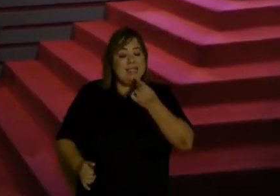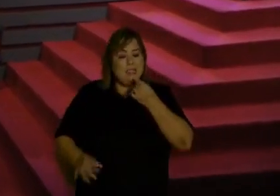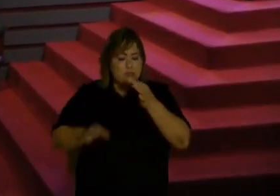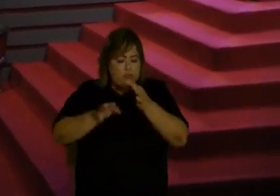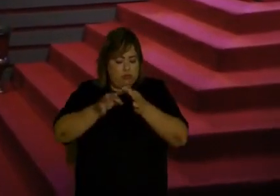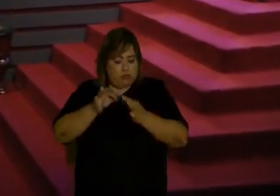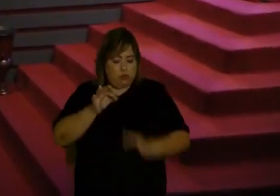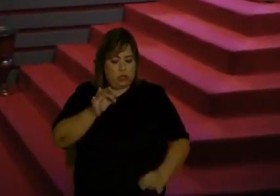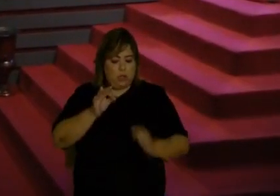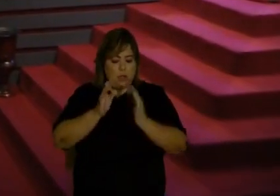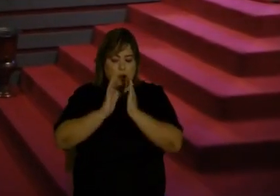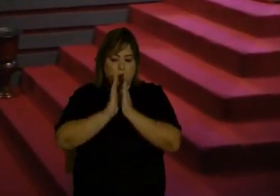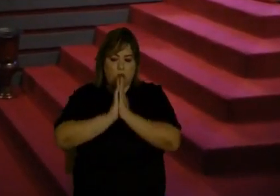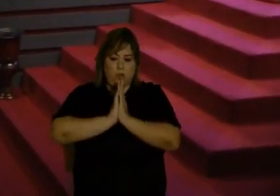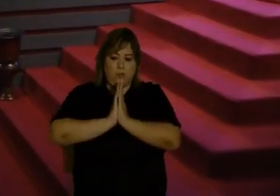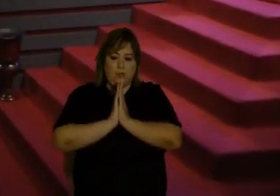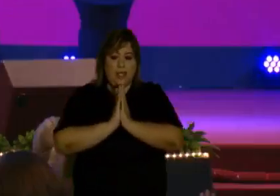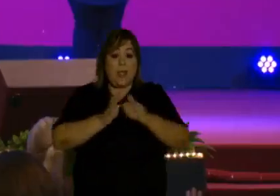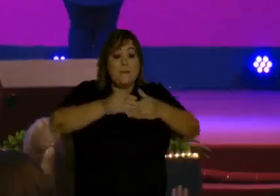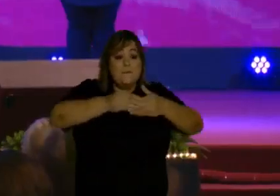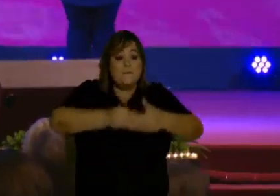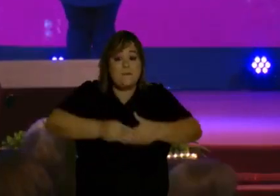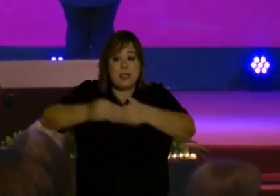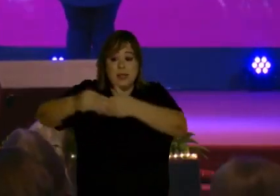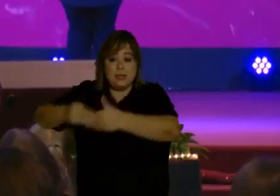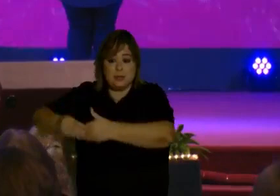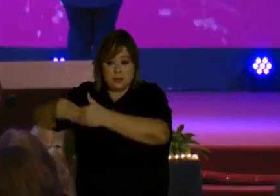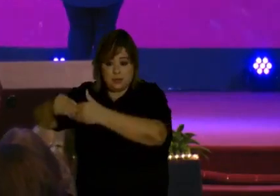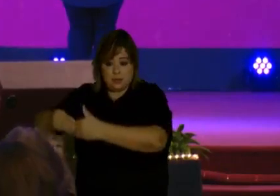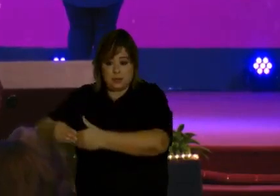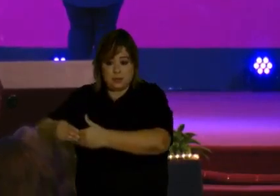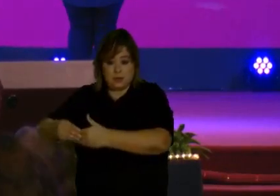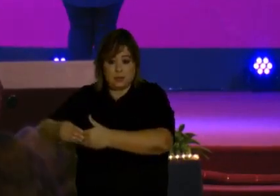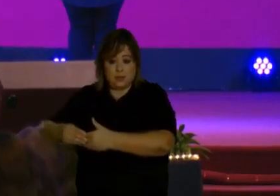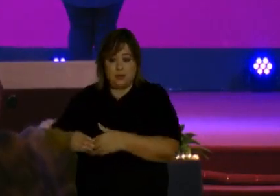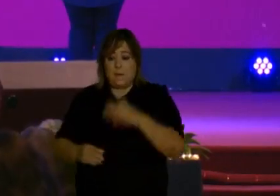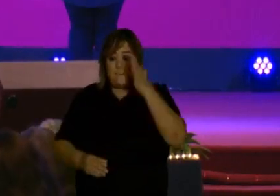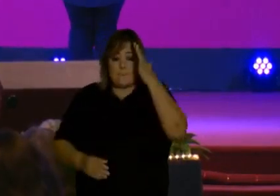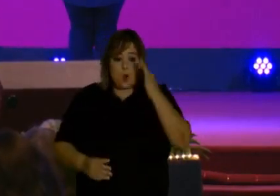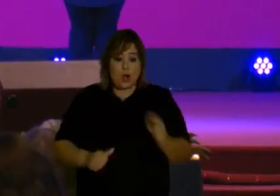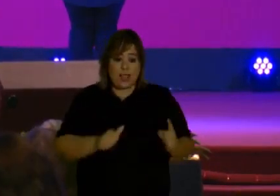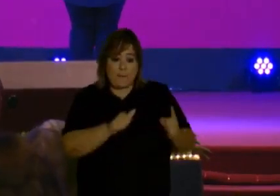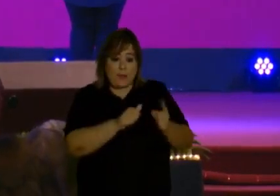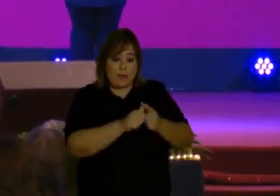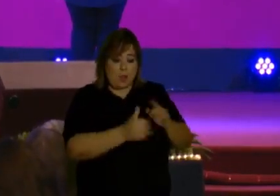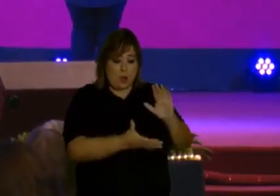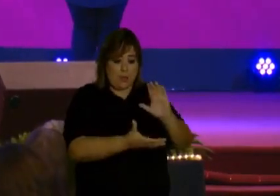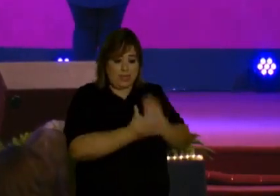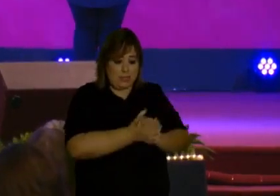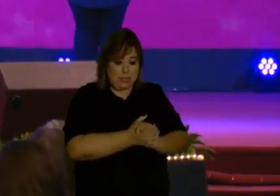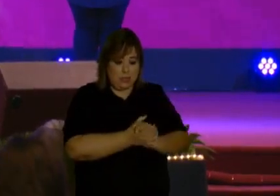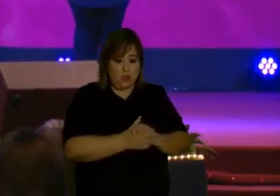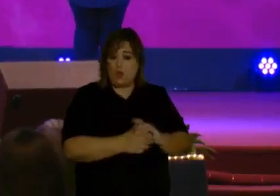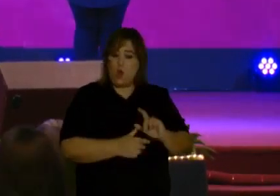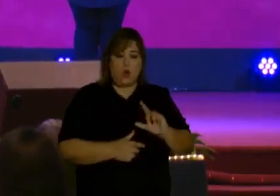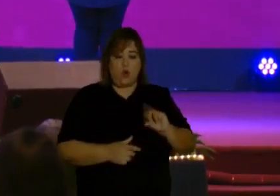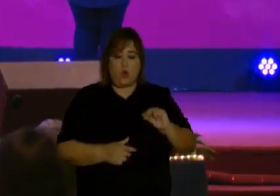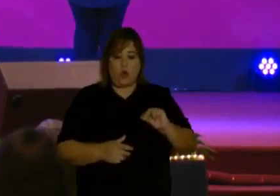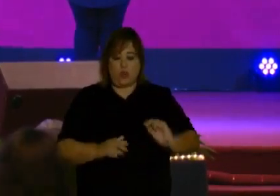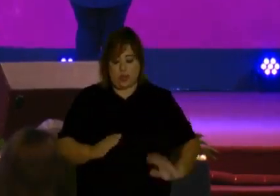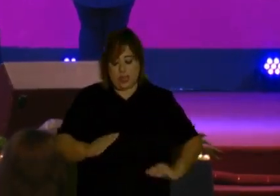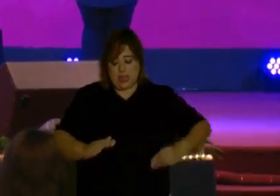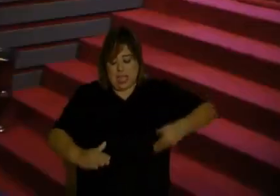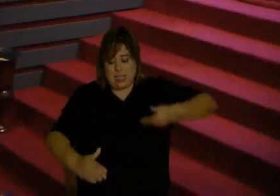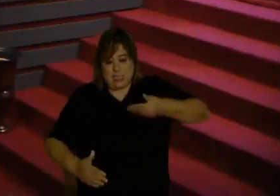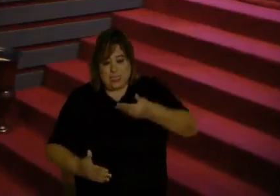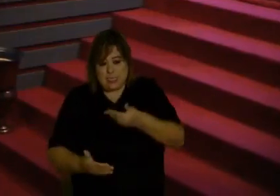bien. Los felicito. Después del matrimonio, después de haber nacido, la decisión, y usted